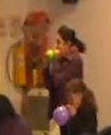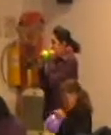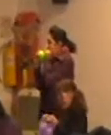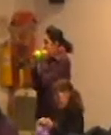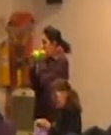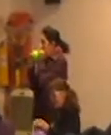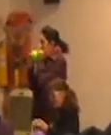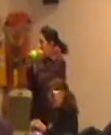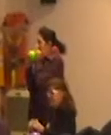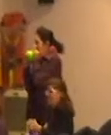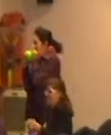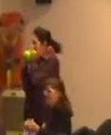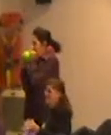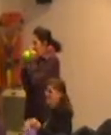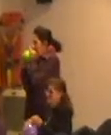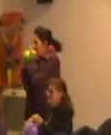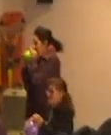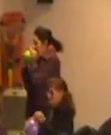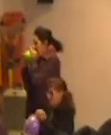¿Alguien faltó?